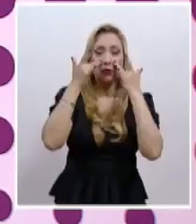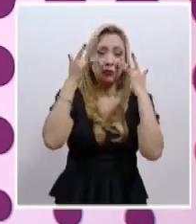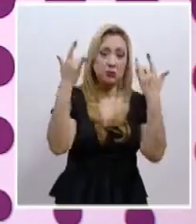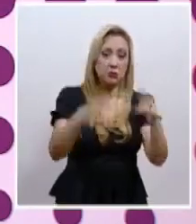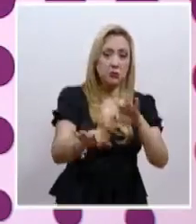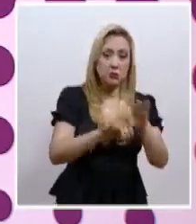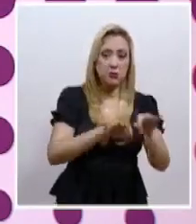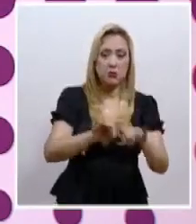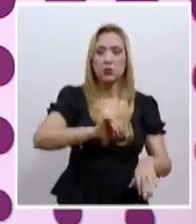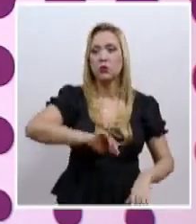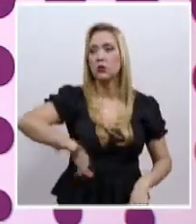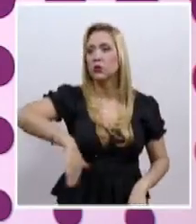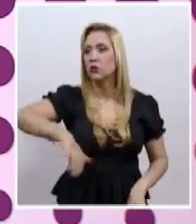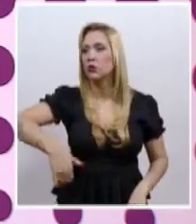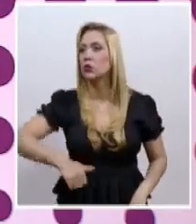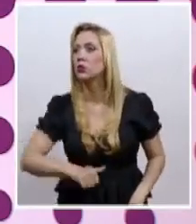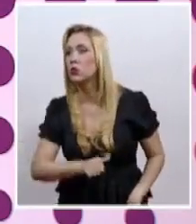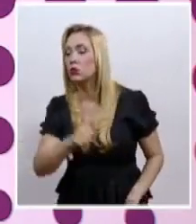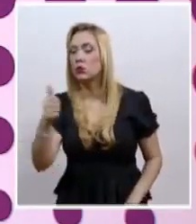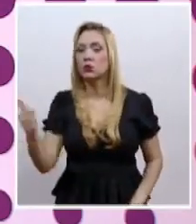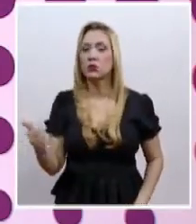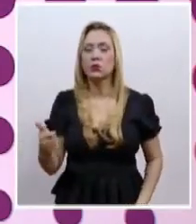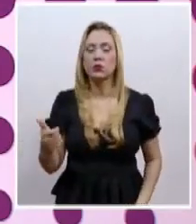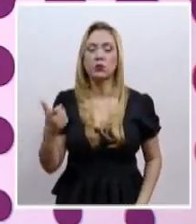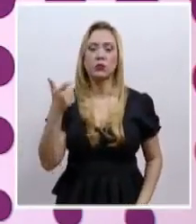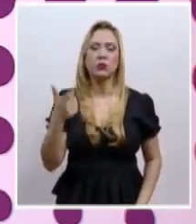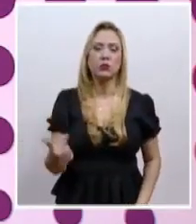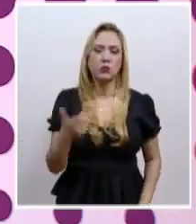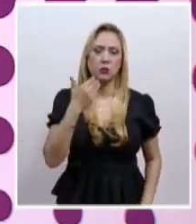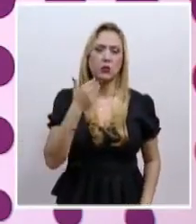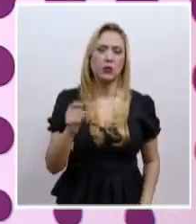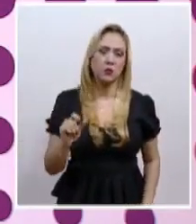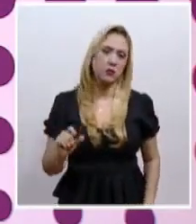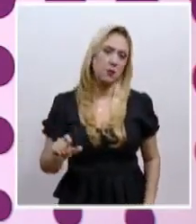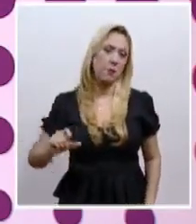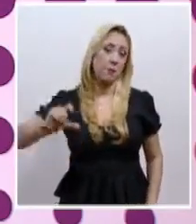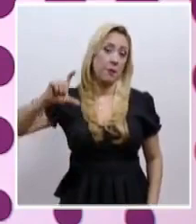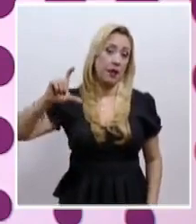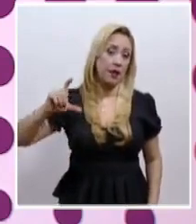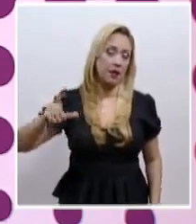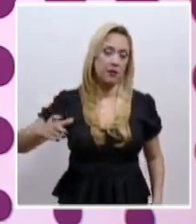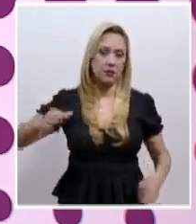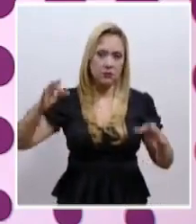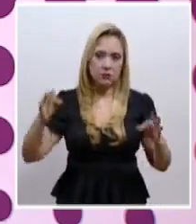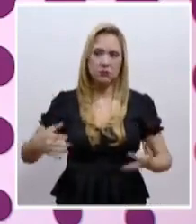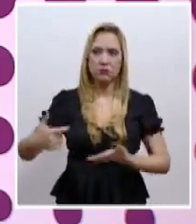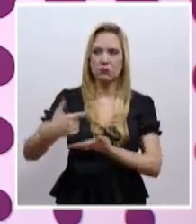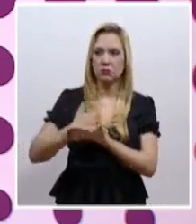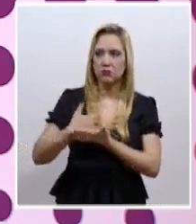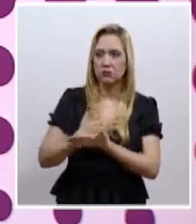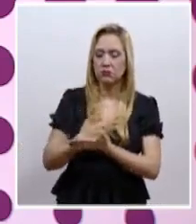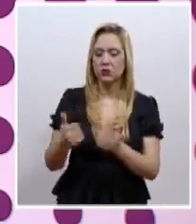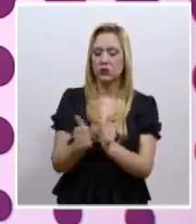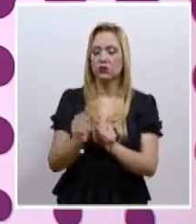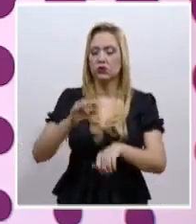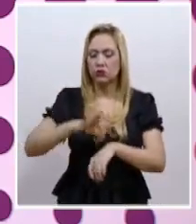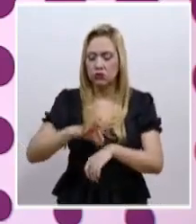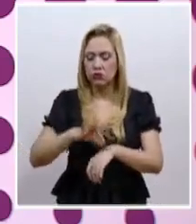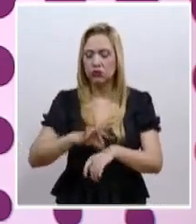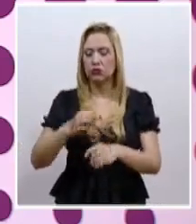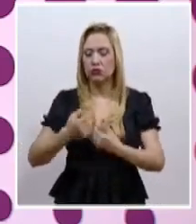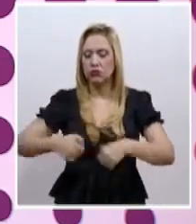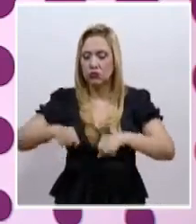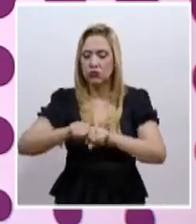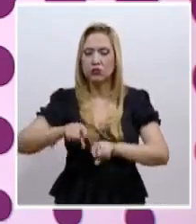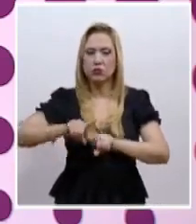un trabajo para poder buscar otro que sea también de preferencia un trabajo formal, un trabajo digno. Y por